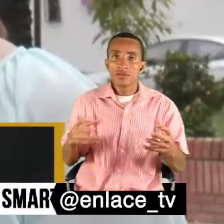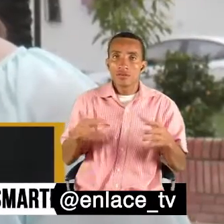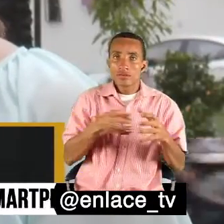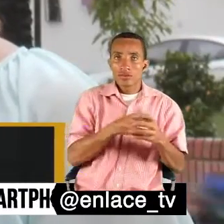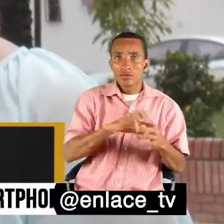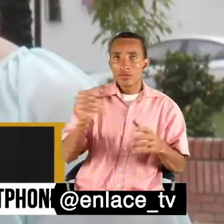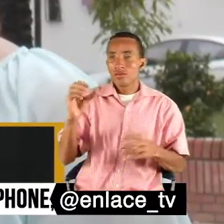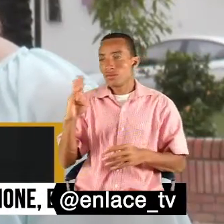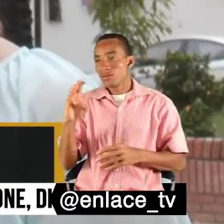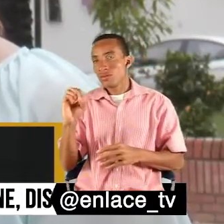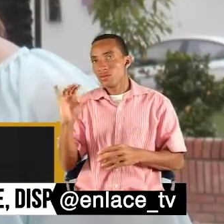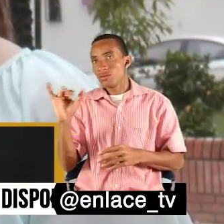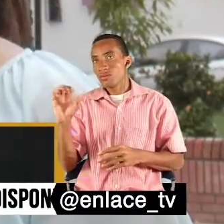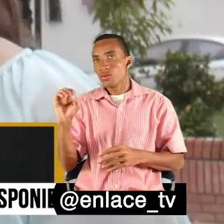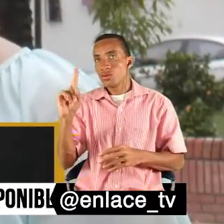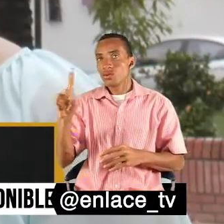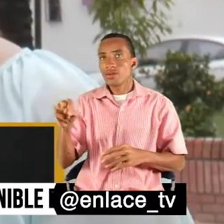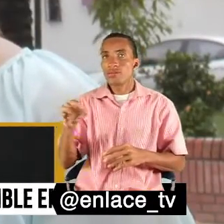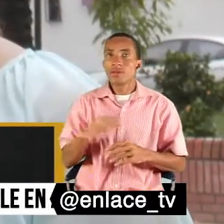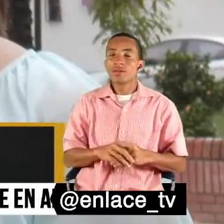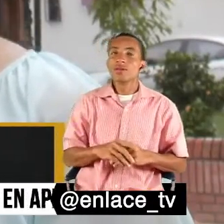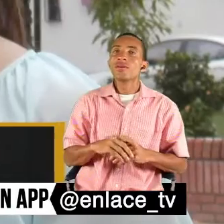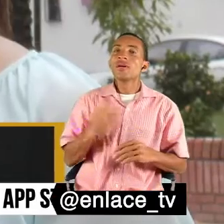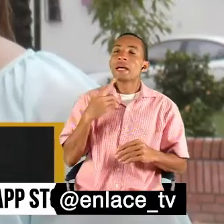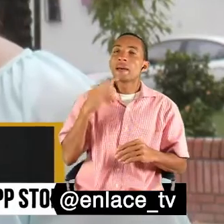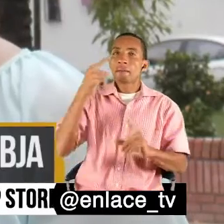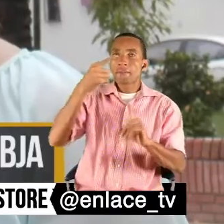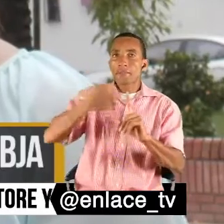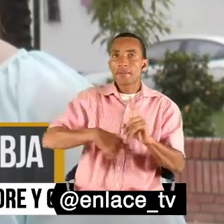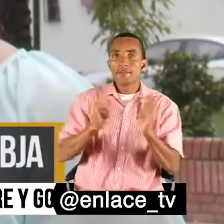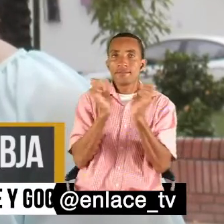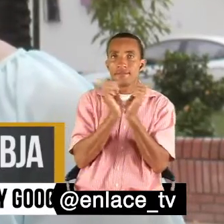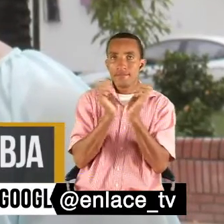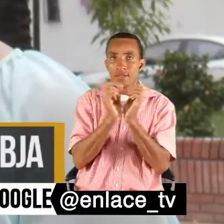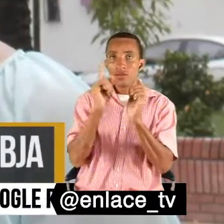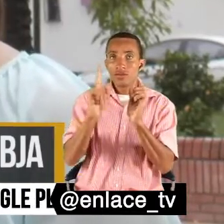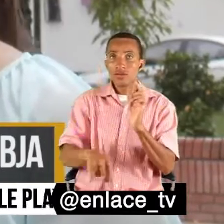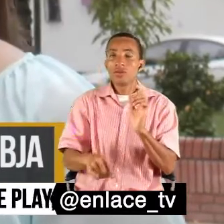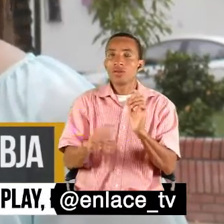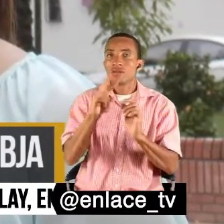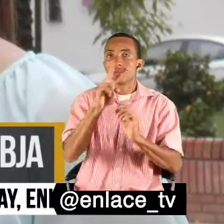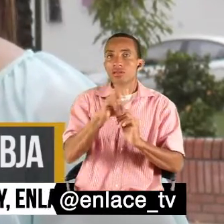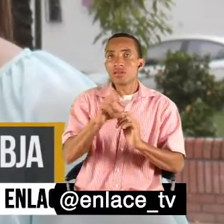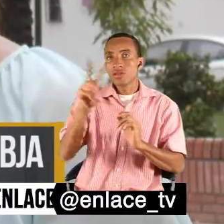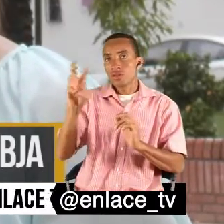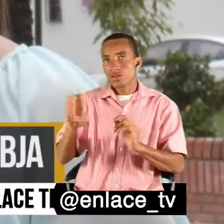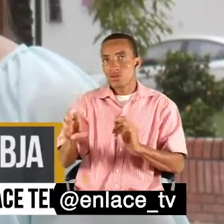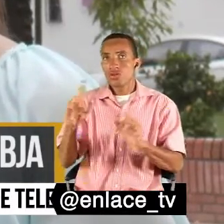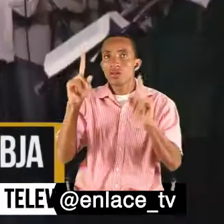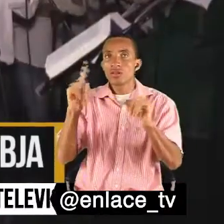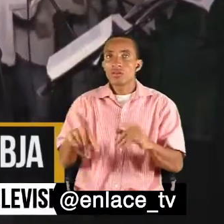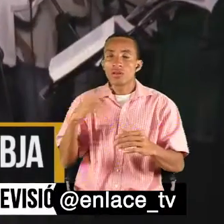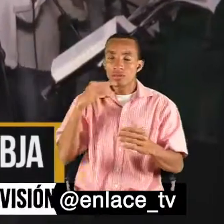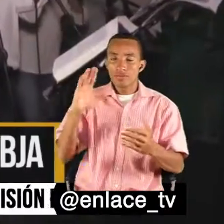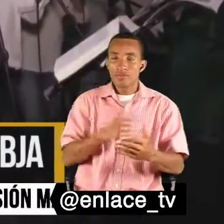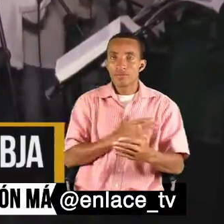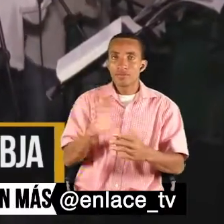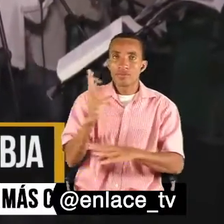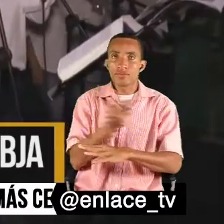y el festival del bollo se realizará en el mes de mayo, el día 7 y 8 de mayo, con la participación de los Camorales como artista central. Otra